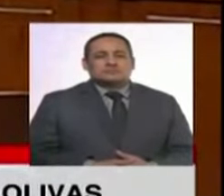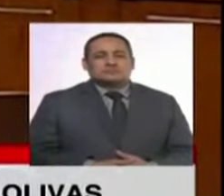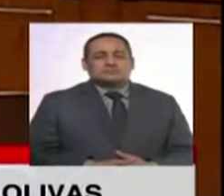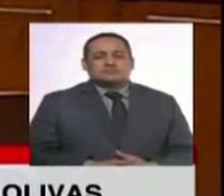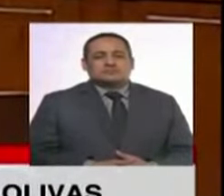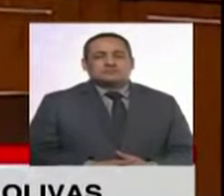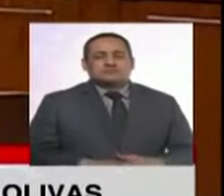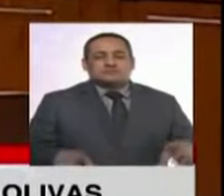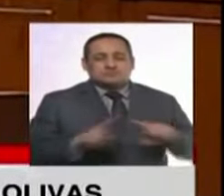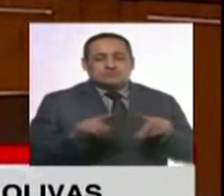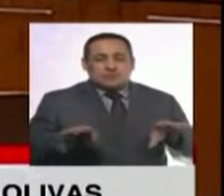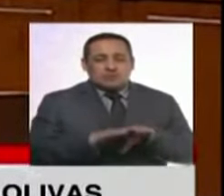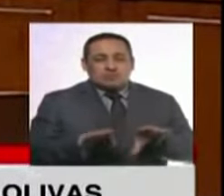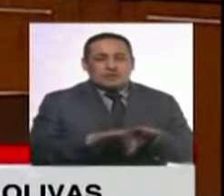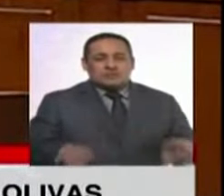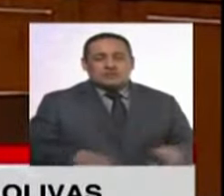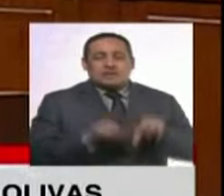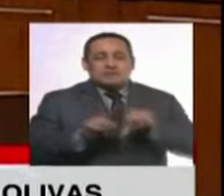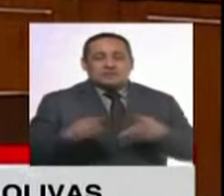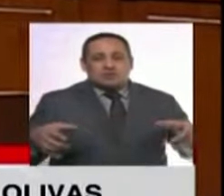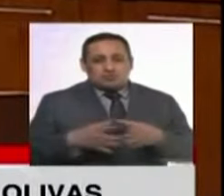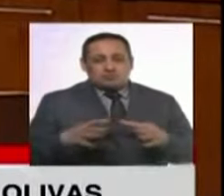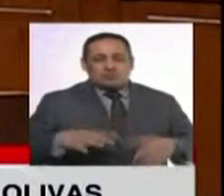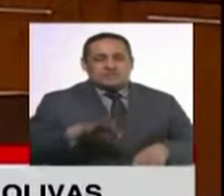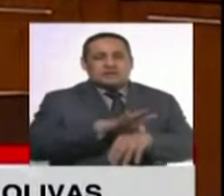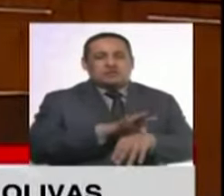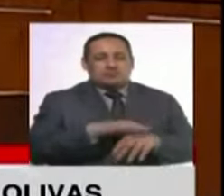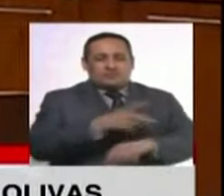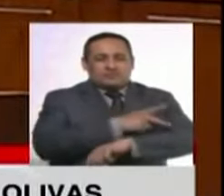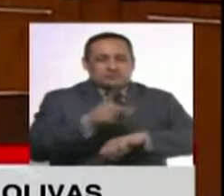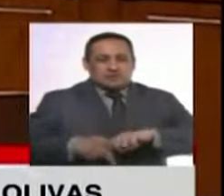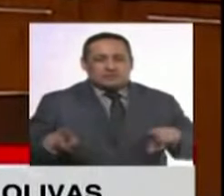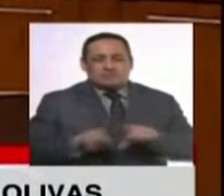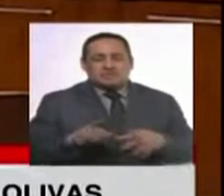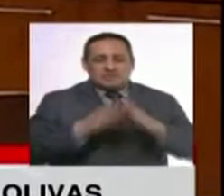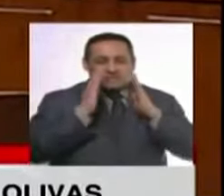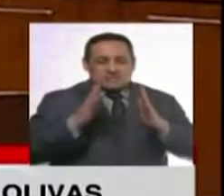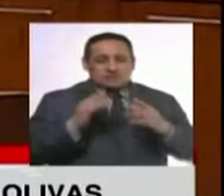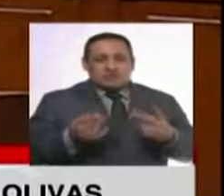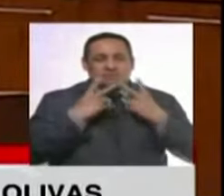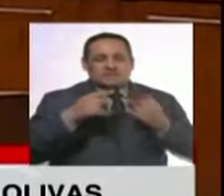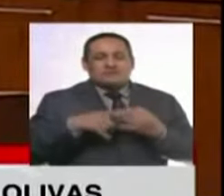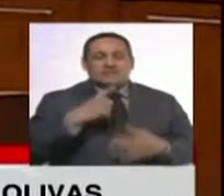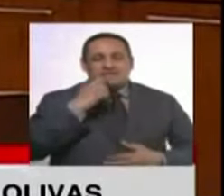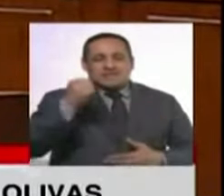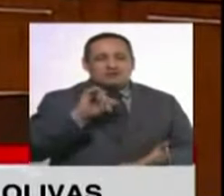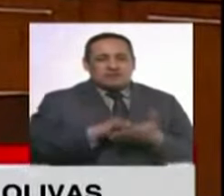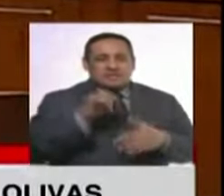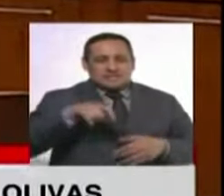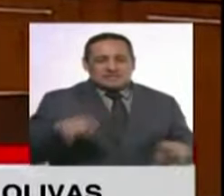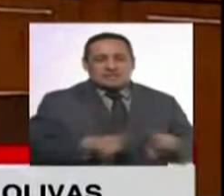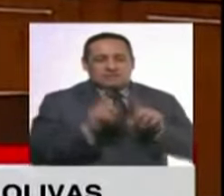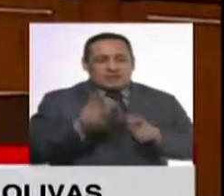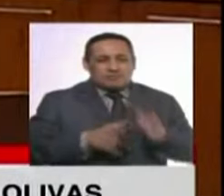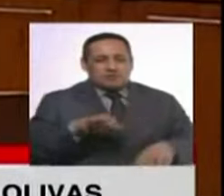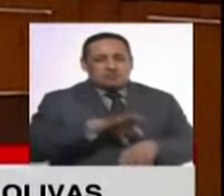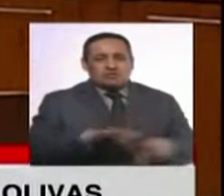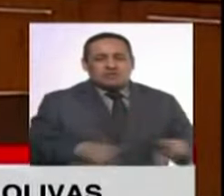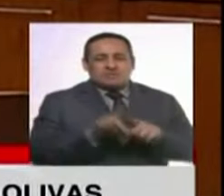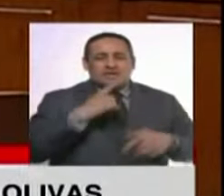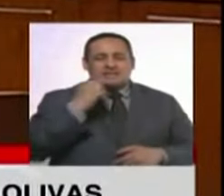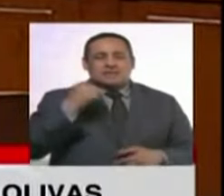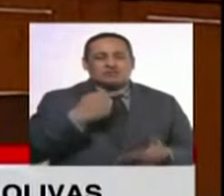De igual forma reproducción se está atendiendo los derechos que les corresponde a solo por una salud Porque